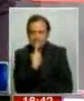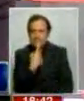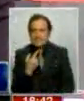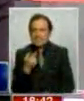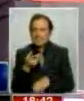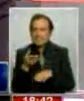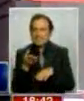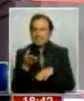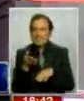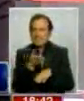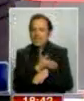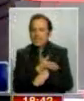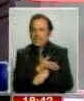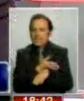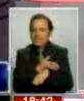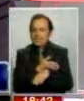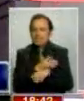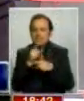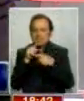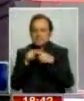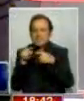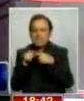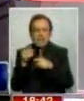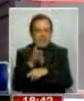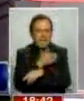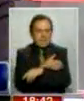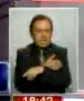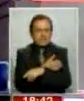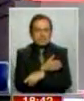digamos, después, hace unas semanas atrás,